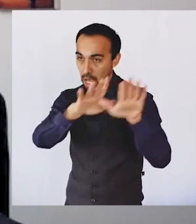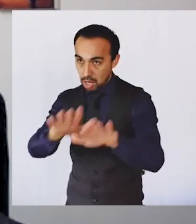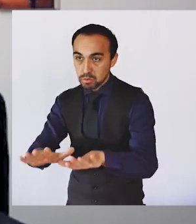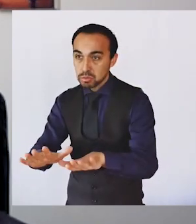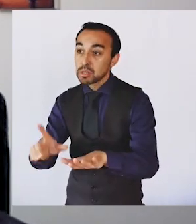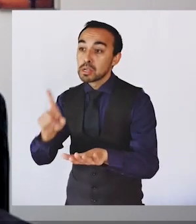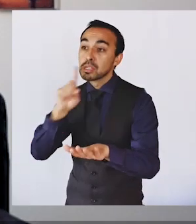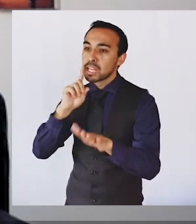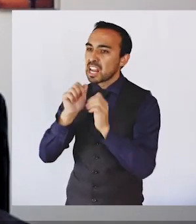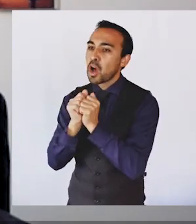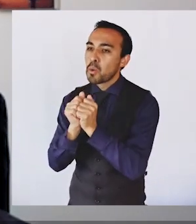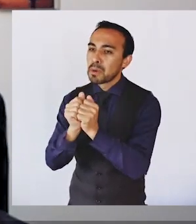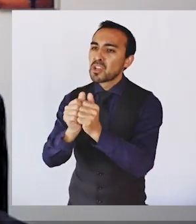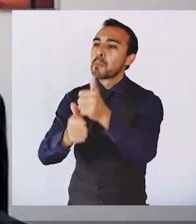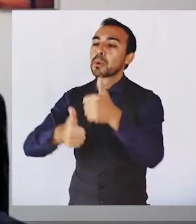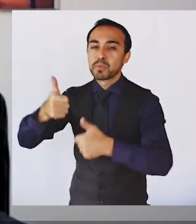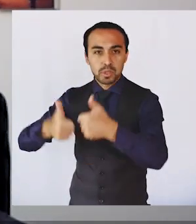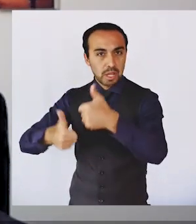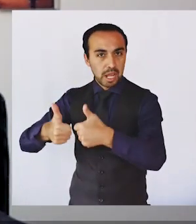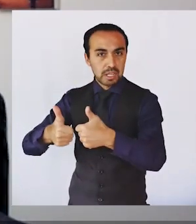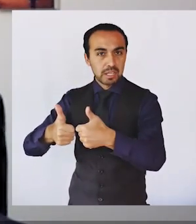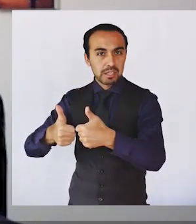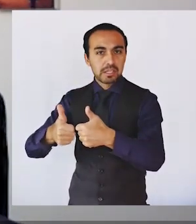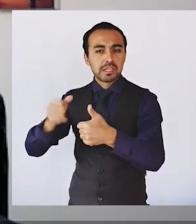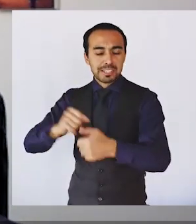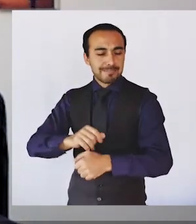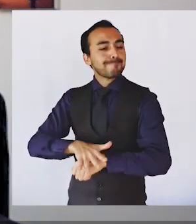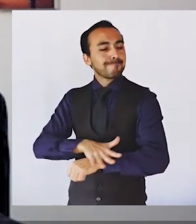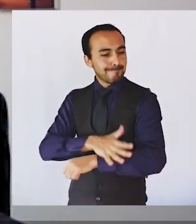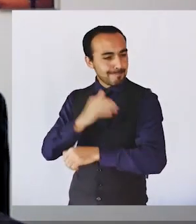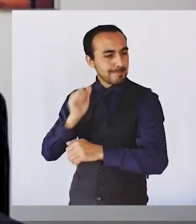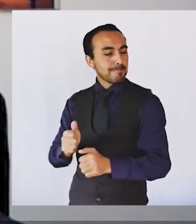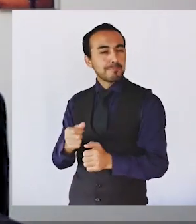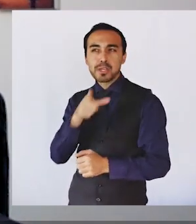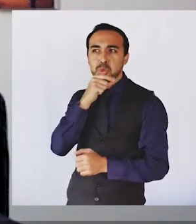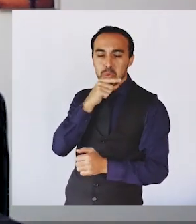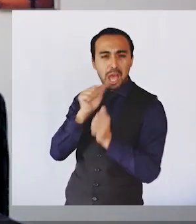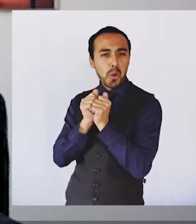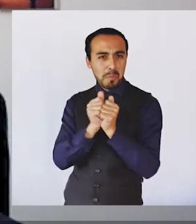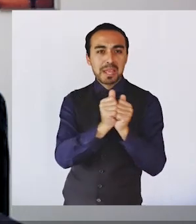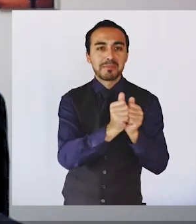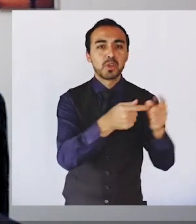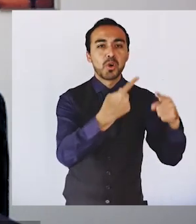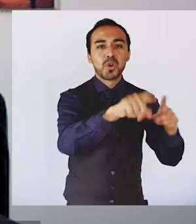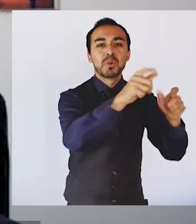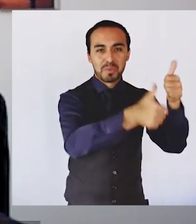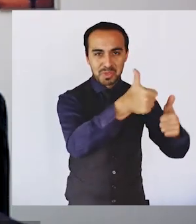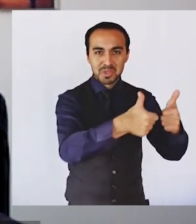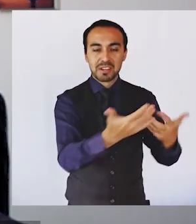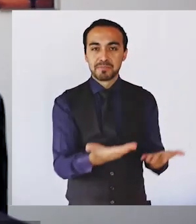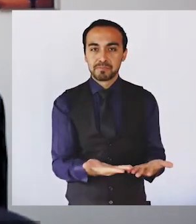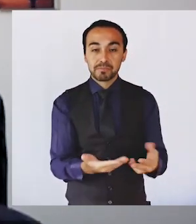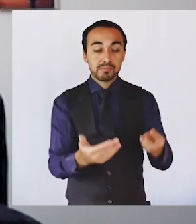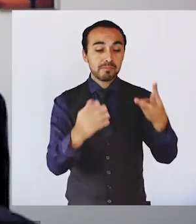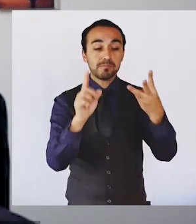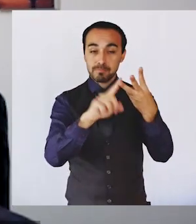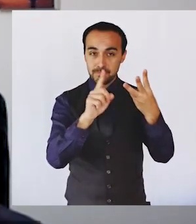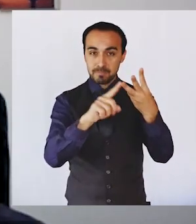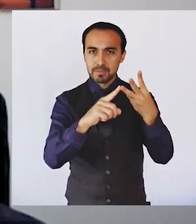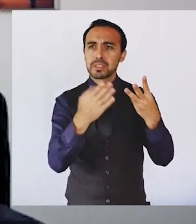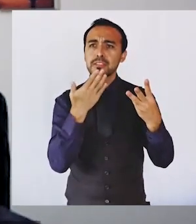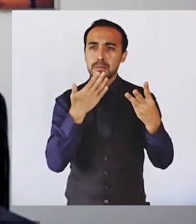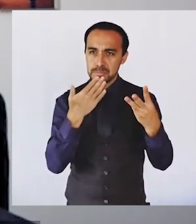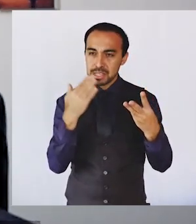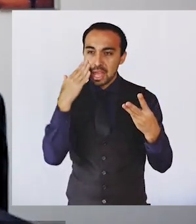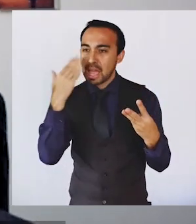vida universitaria. Tengo que destacar con mucho orgullo el otorgamiento de nuevas becas de estudios de programas de doctorado y magíster de